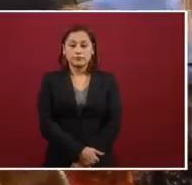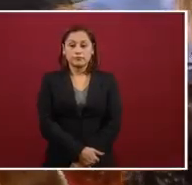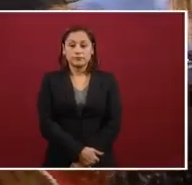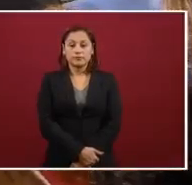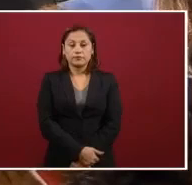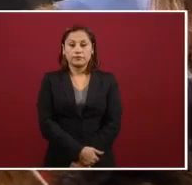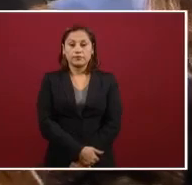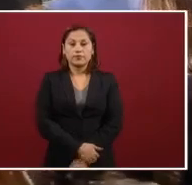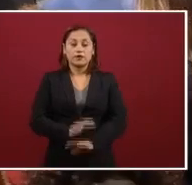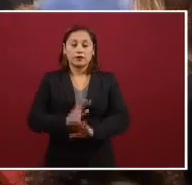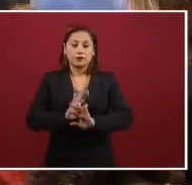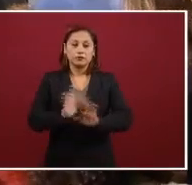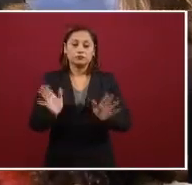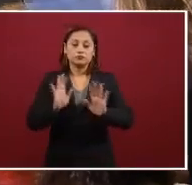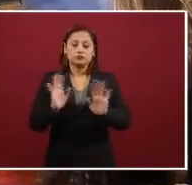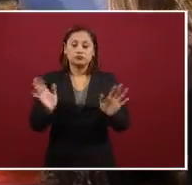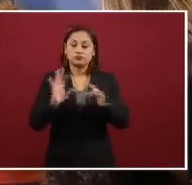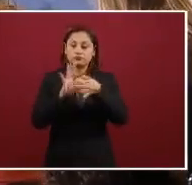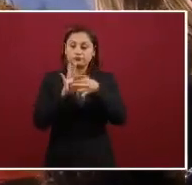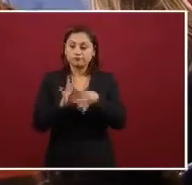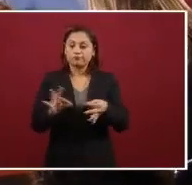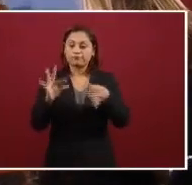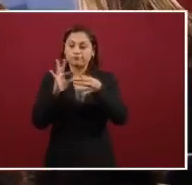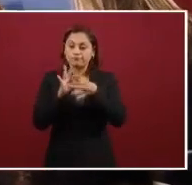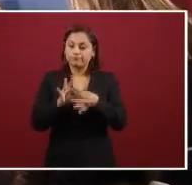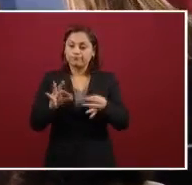muy amplio el informe.